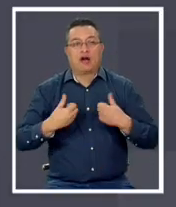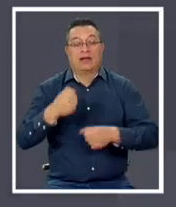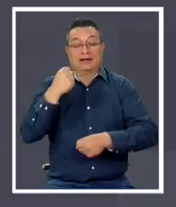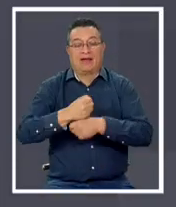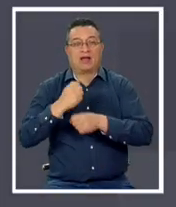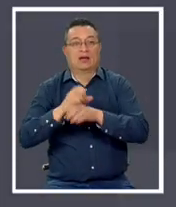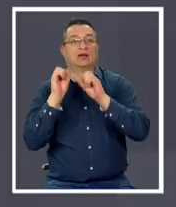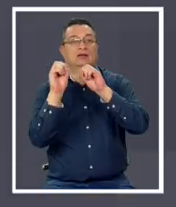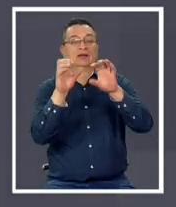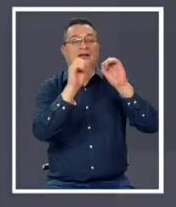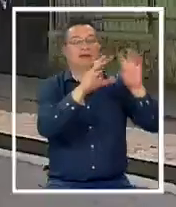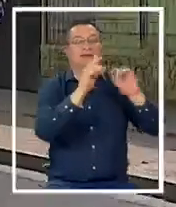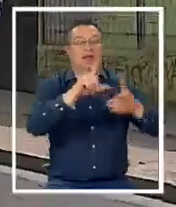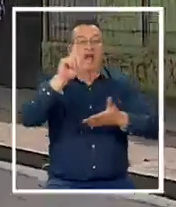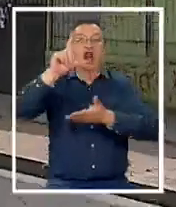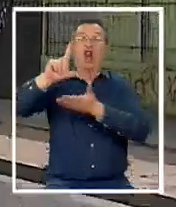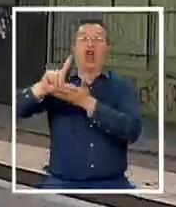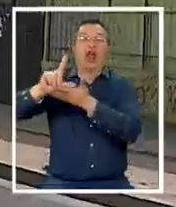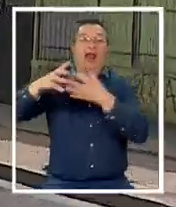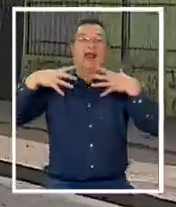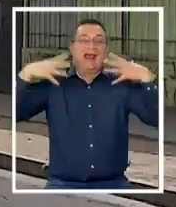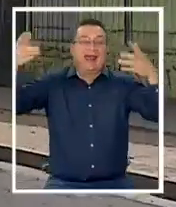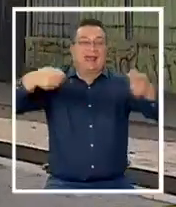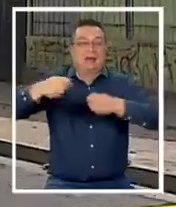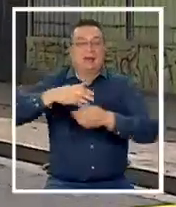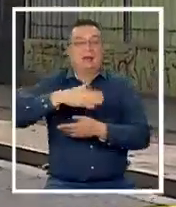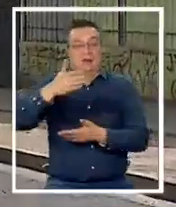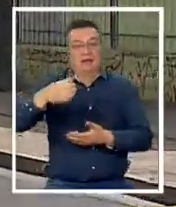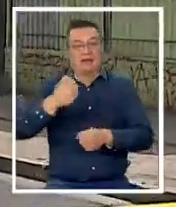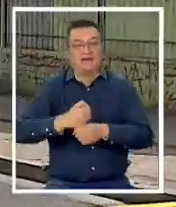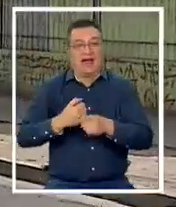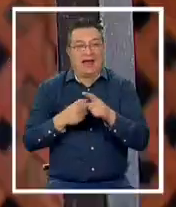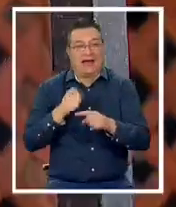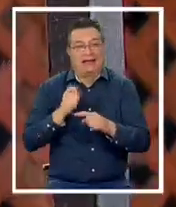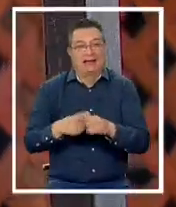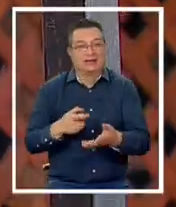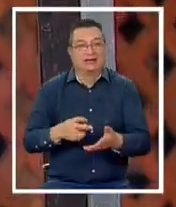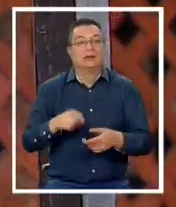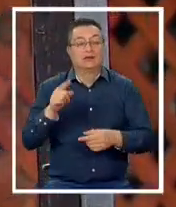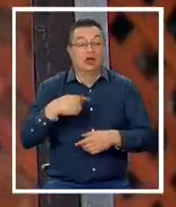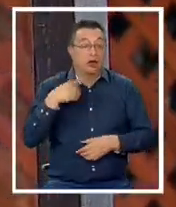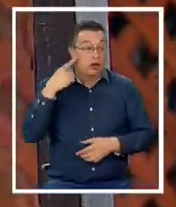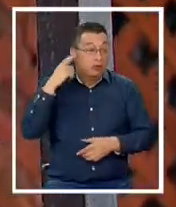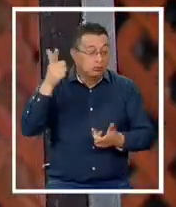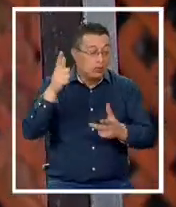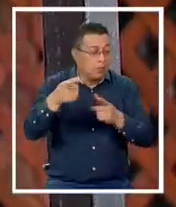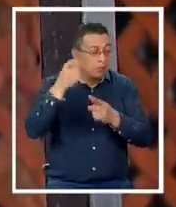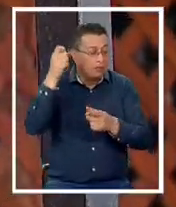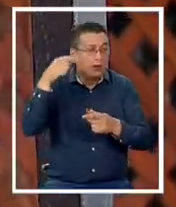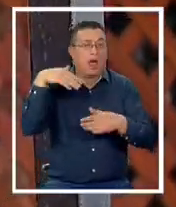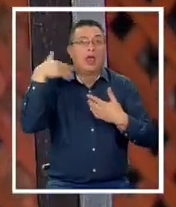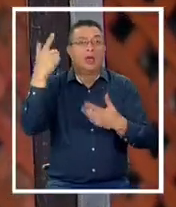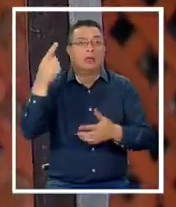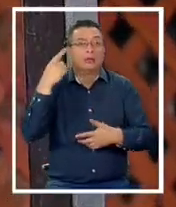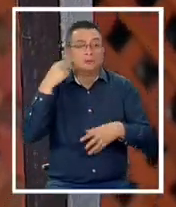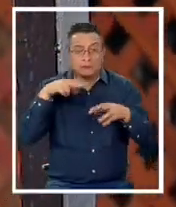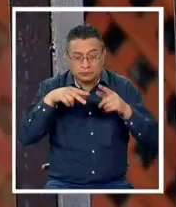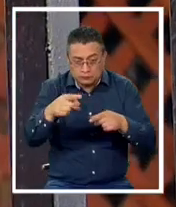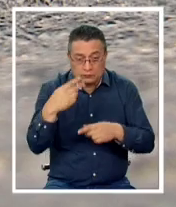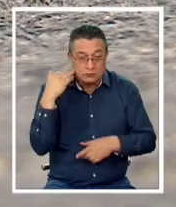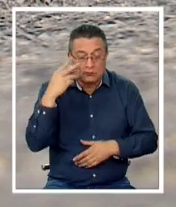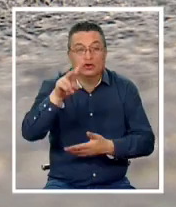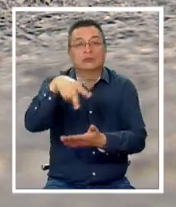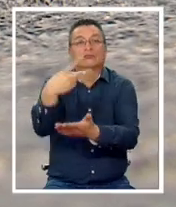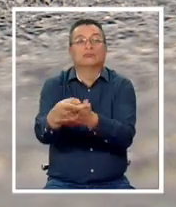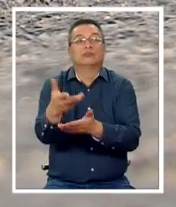Trabajaba como repartidor de multitiendas hasta este martes. Sentí el disparo nomás y después cuando salí el niño estaba en el